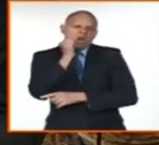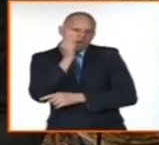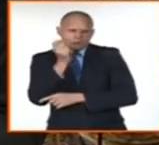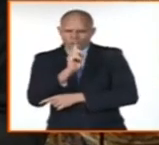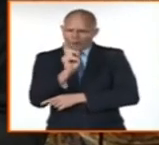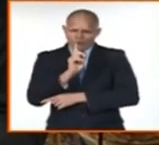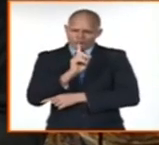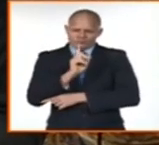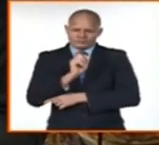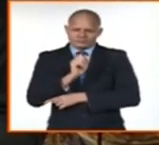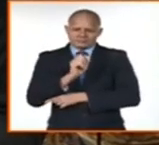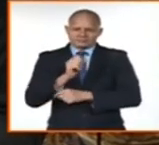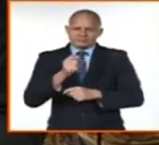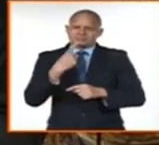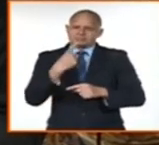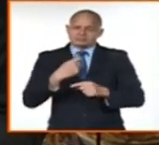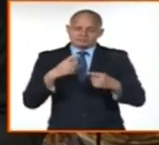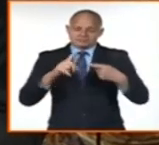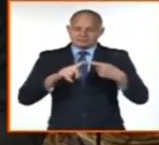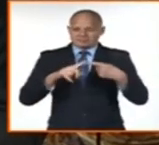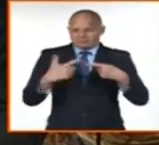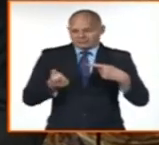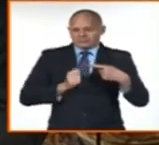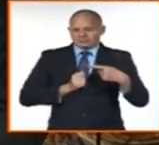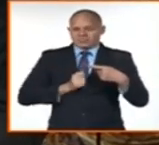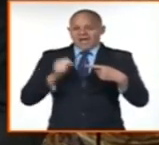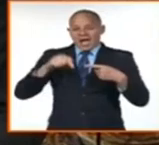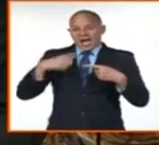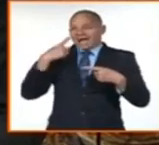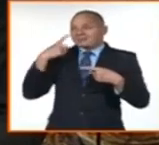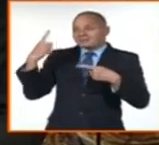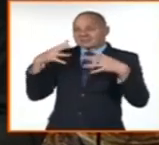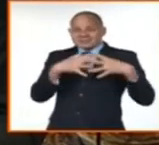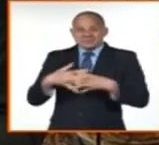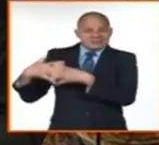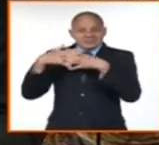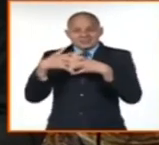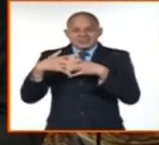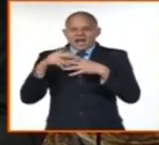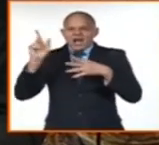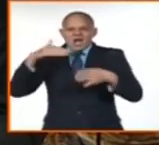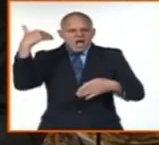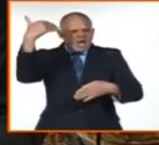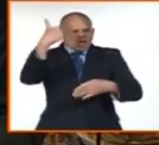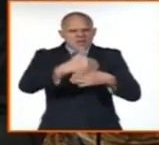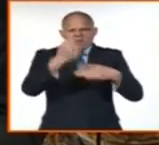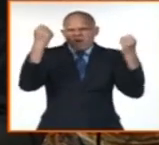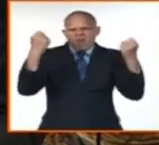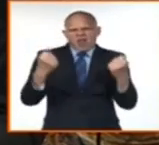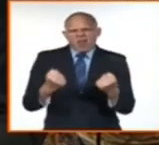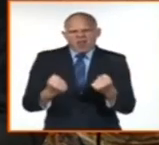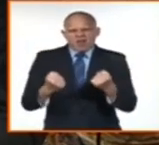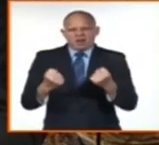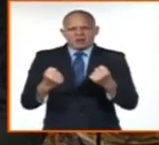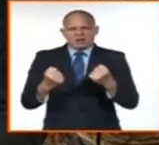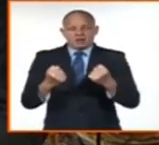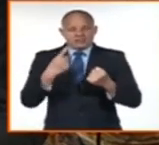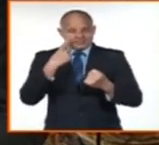agresividad del bloqueo de los Estados Unidos contra Cuba. Y fíjense que es bloqueo con apellidos, bloqueo con